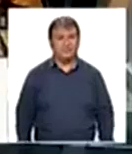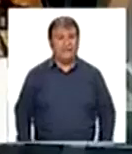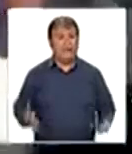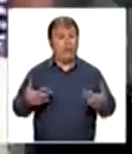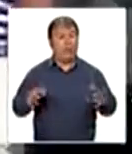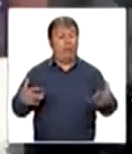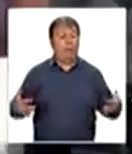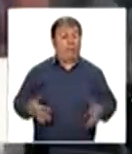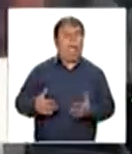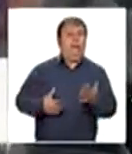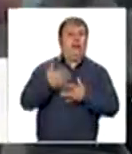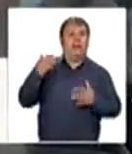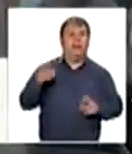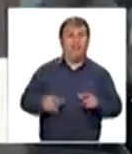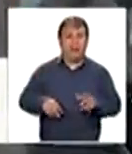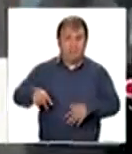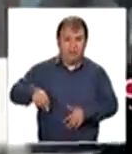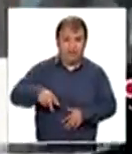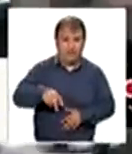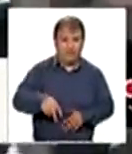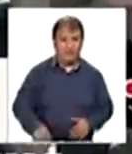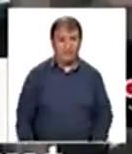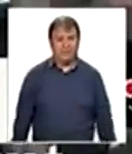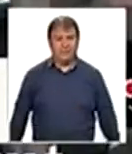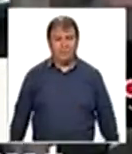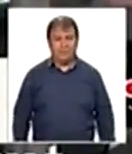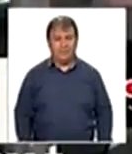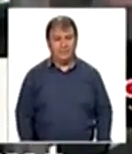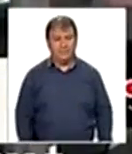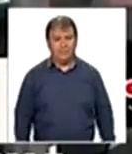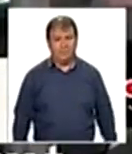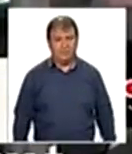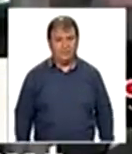Causaron más de un susto a los peatones.